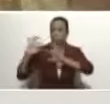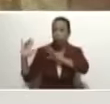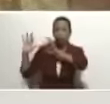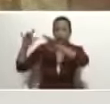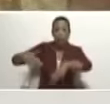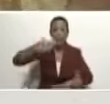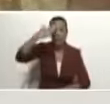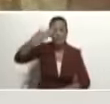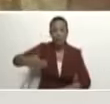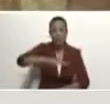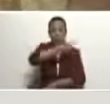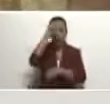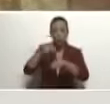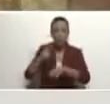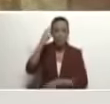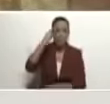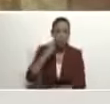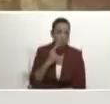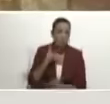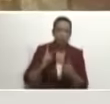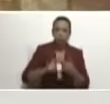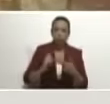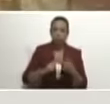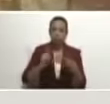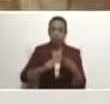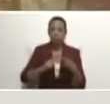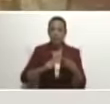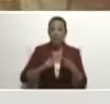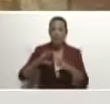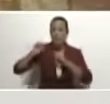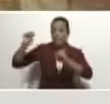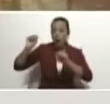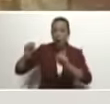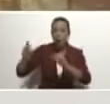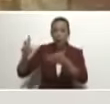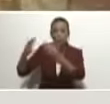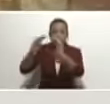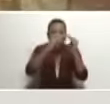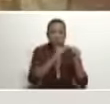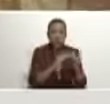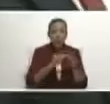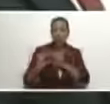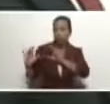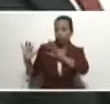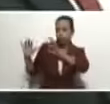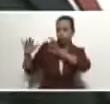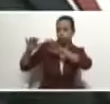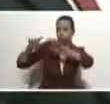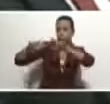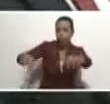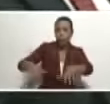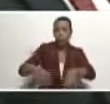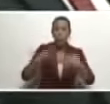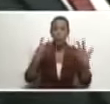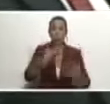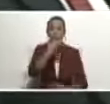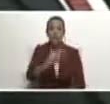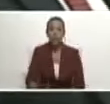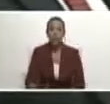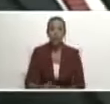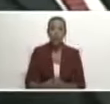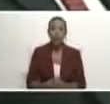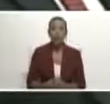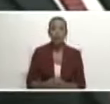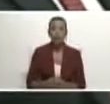Fuerza Armada movilizada, con la fuerza de Patria Grande, estaremos movilizados, porque el 9 de